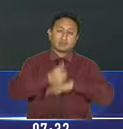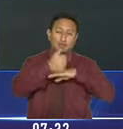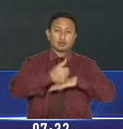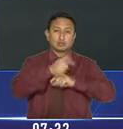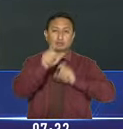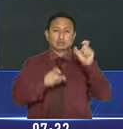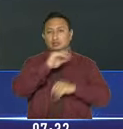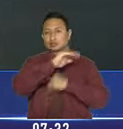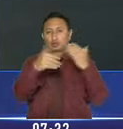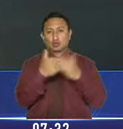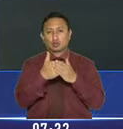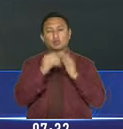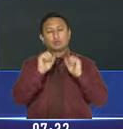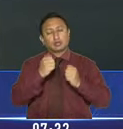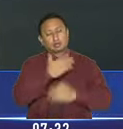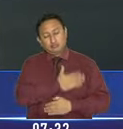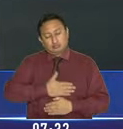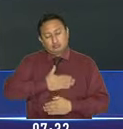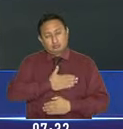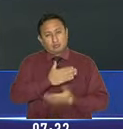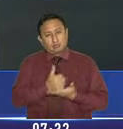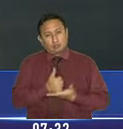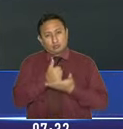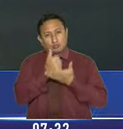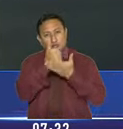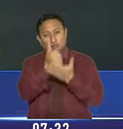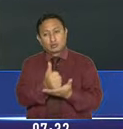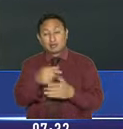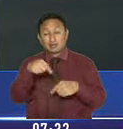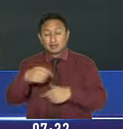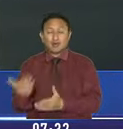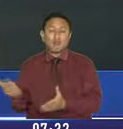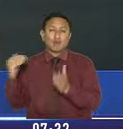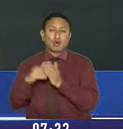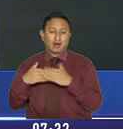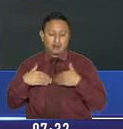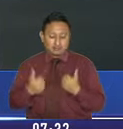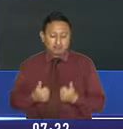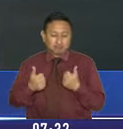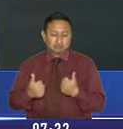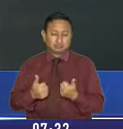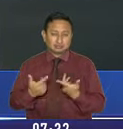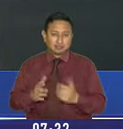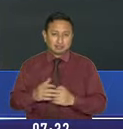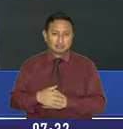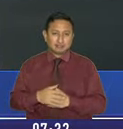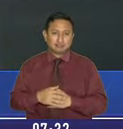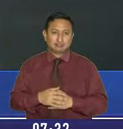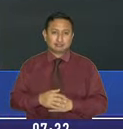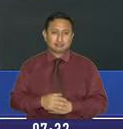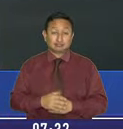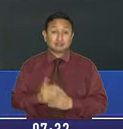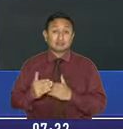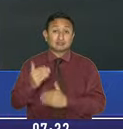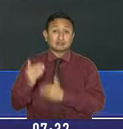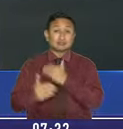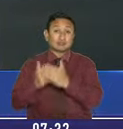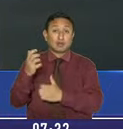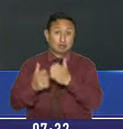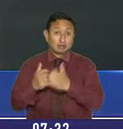pues recobrar su salud de manera íntegra y esto no se vaya expandiendo a mayores en efecto. Así